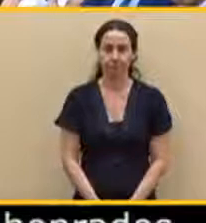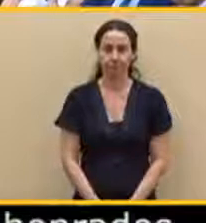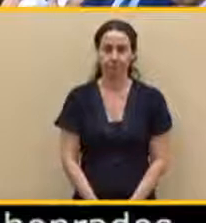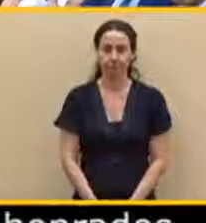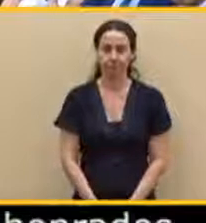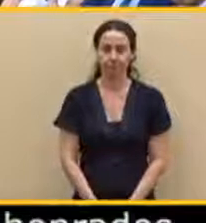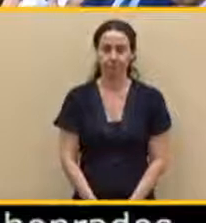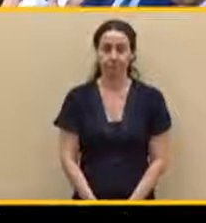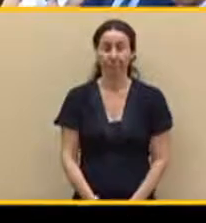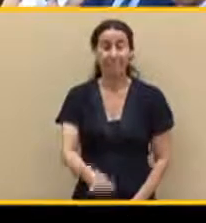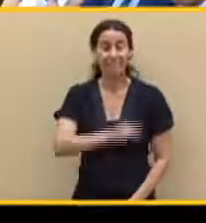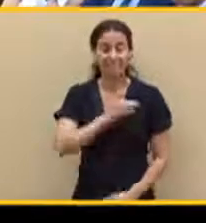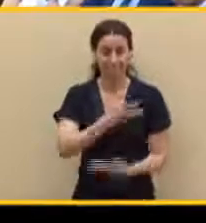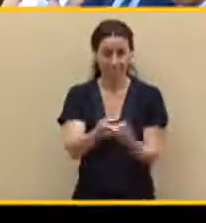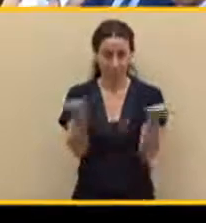Señorías,